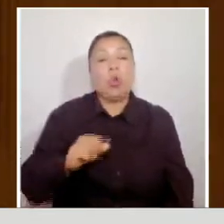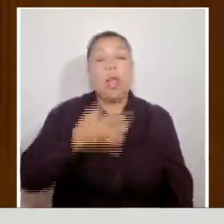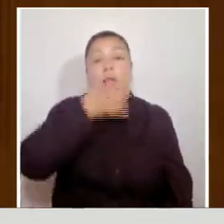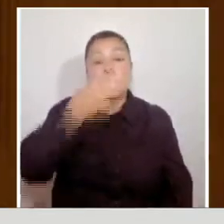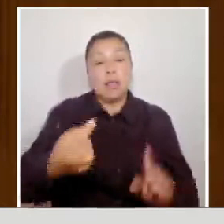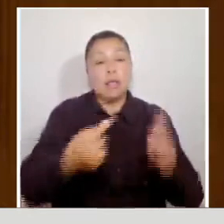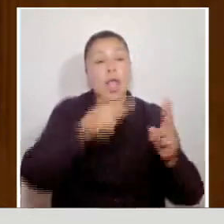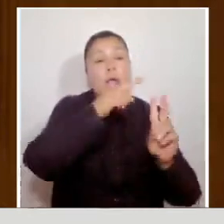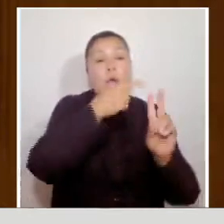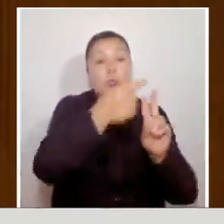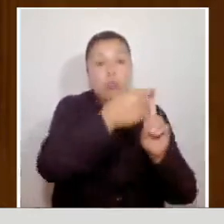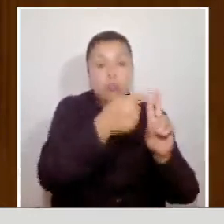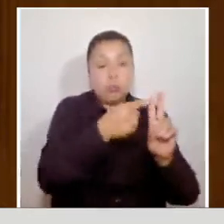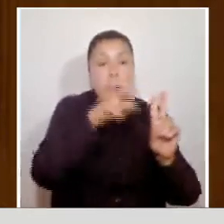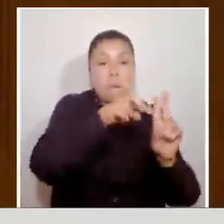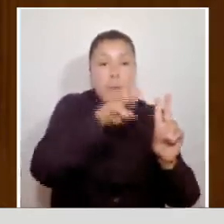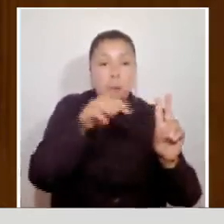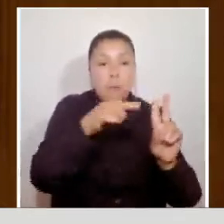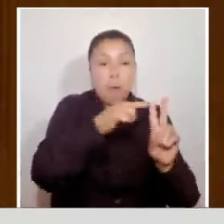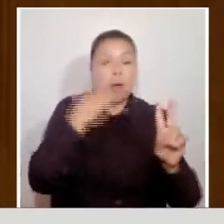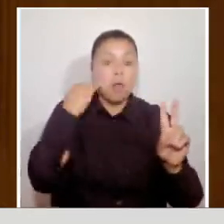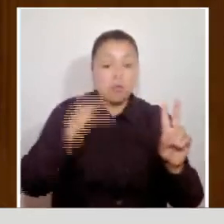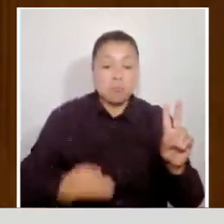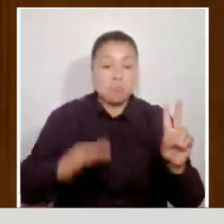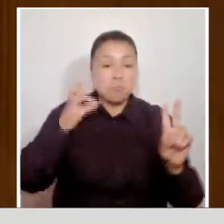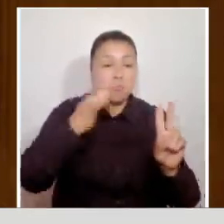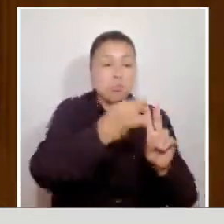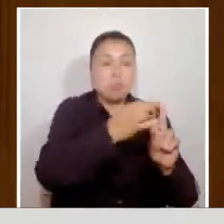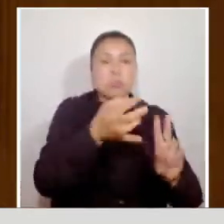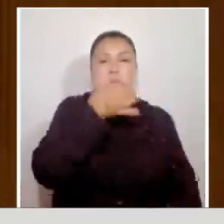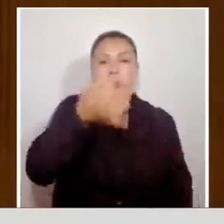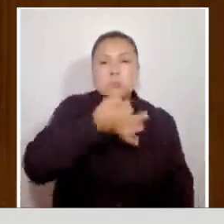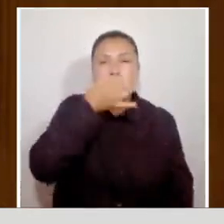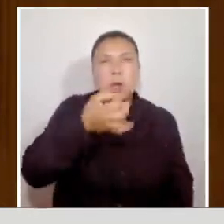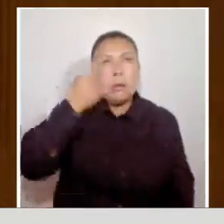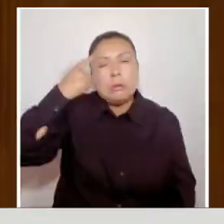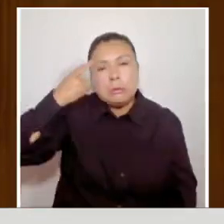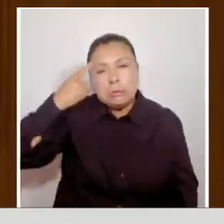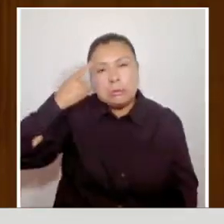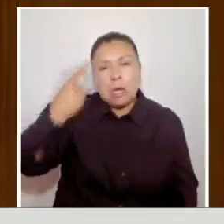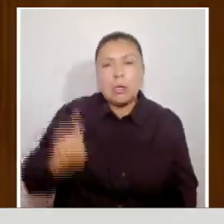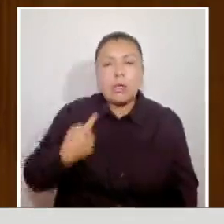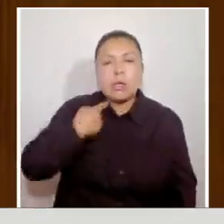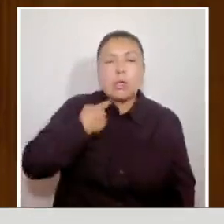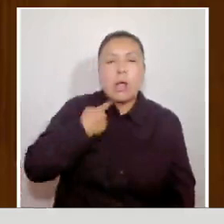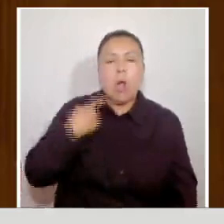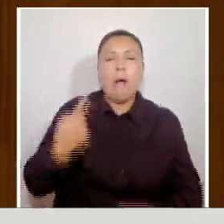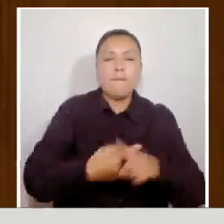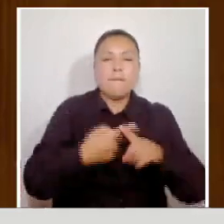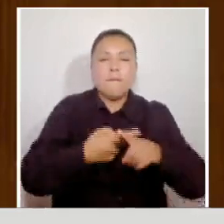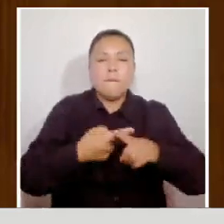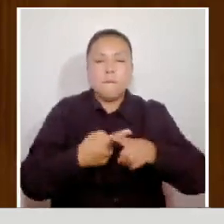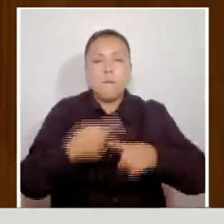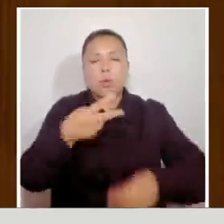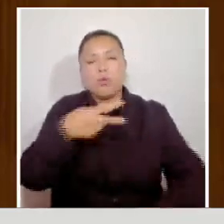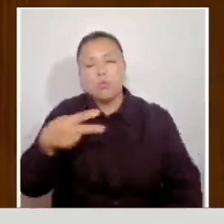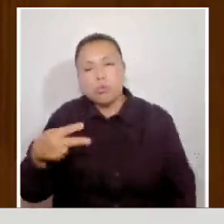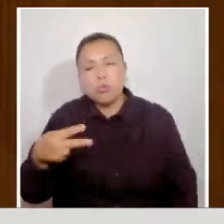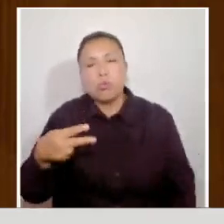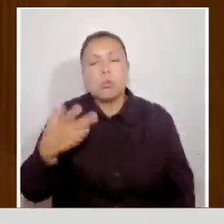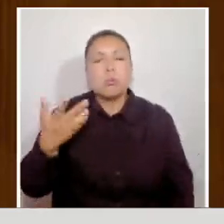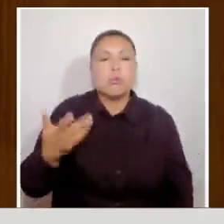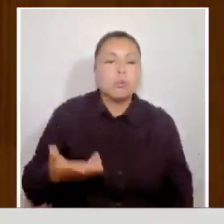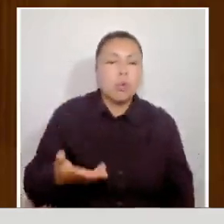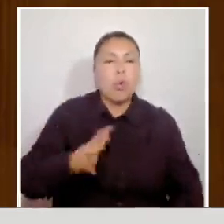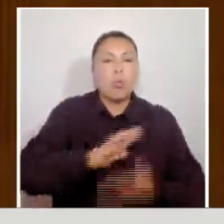Niña o niño inocula un relato le hace creer que fue víctima de un abuso sexual por parte de su